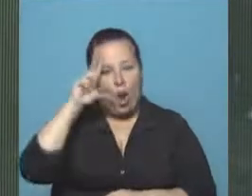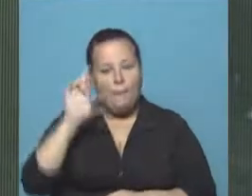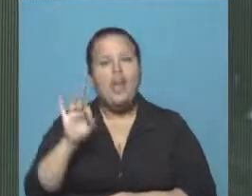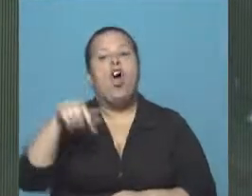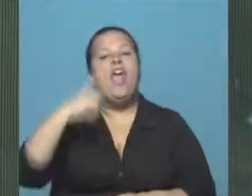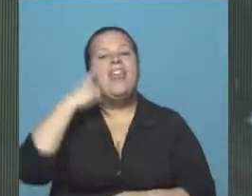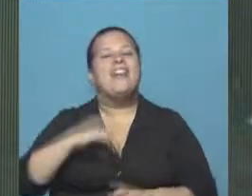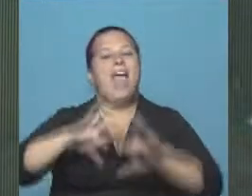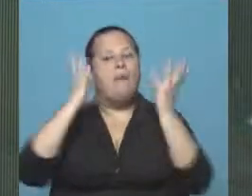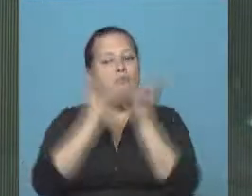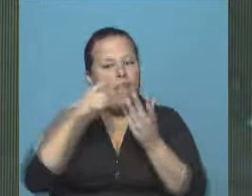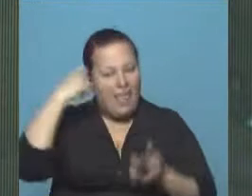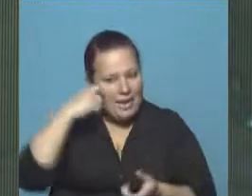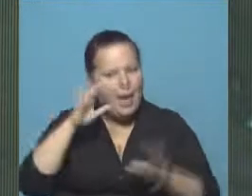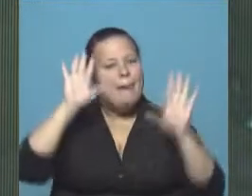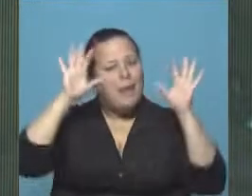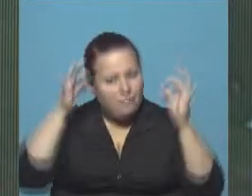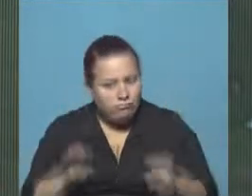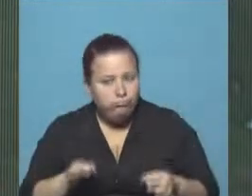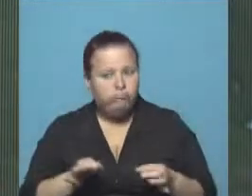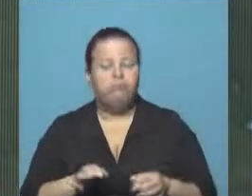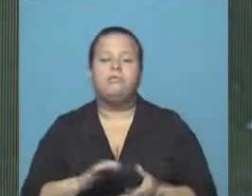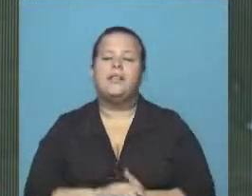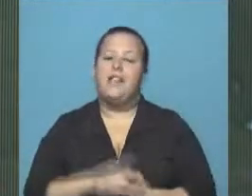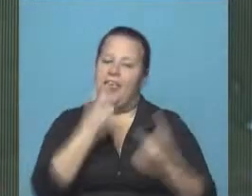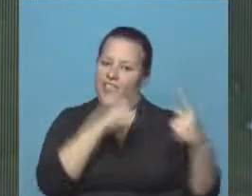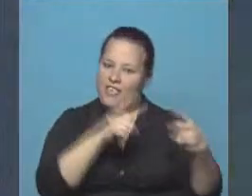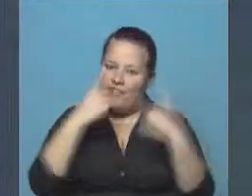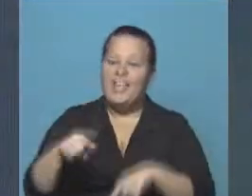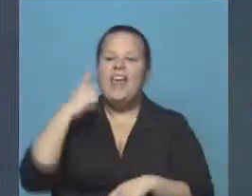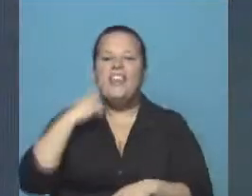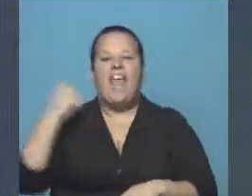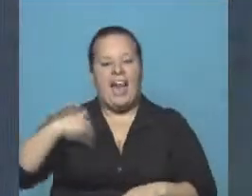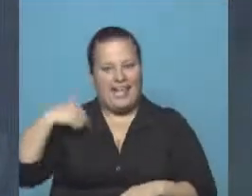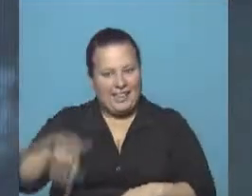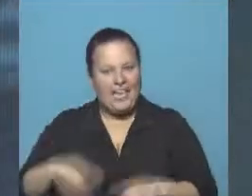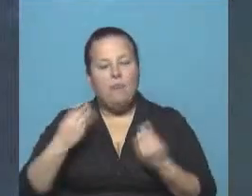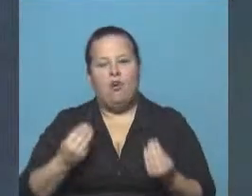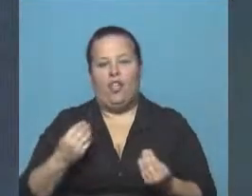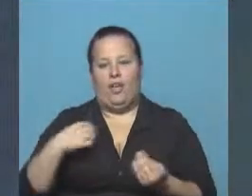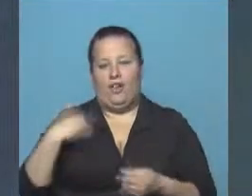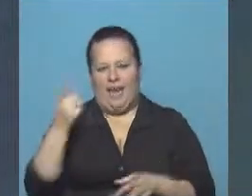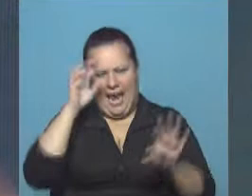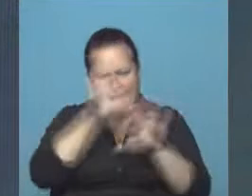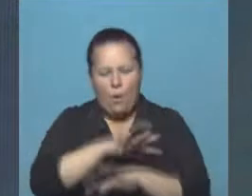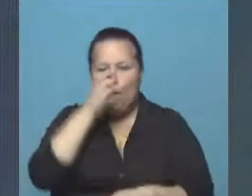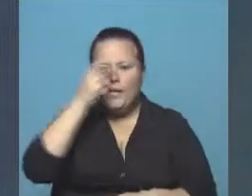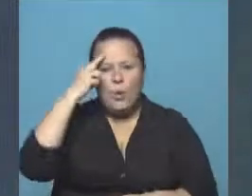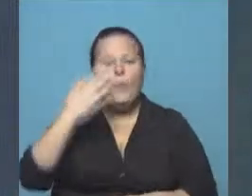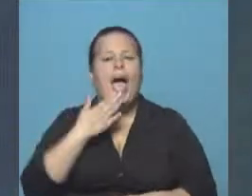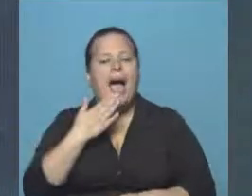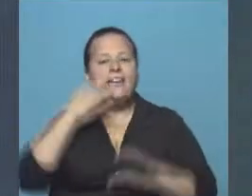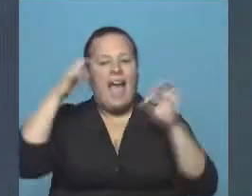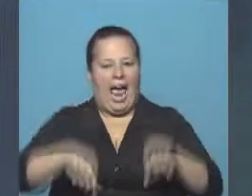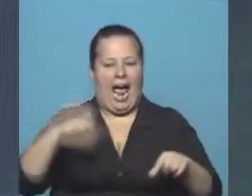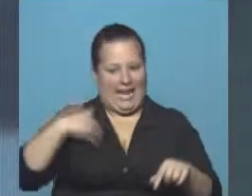hoy es el Día Mundial de los Animales, pero en realidad hay que diferenciar del Día de la Argentina, porque nos equivocamos, el 29 de abril es